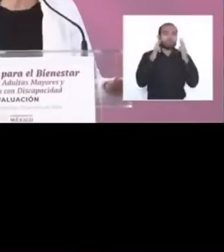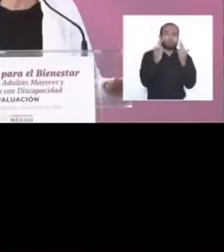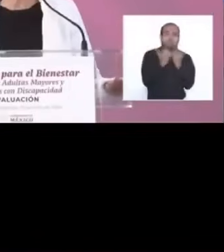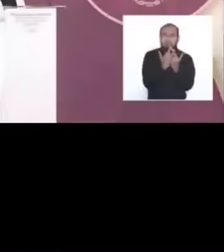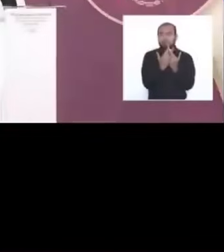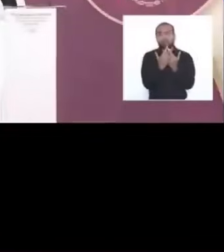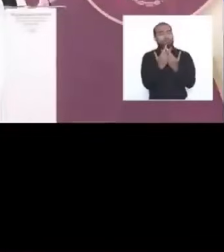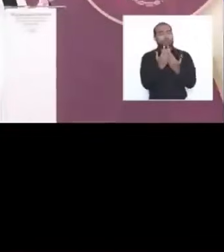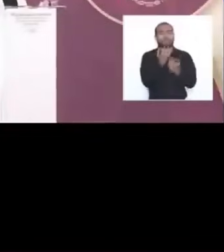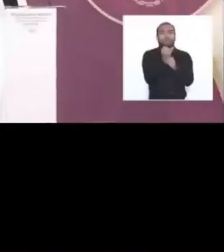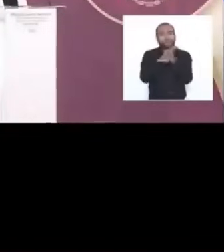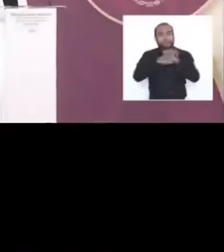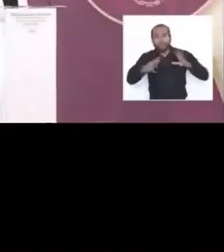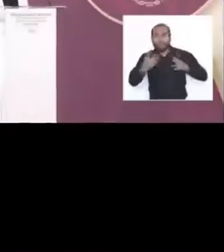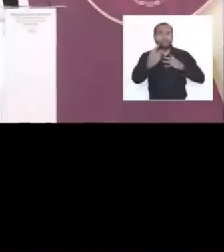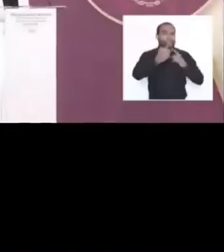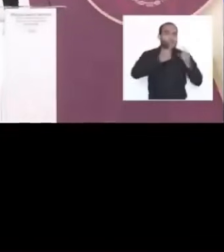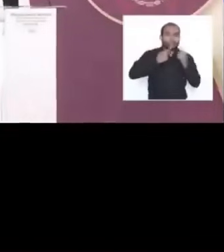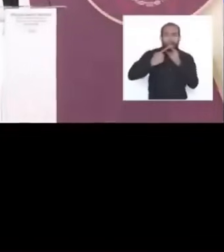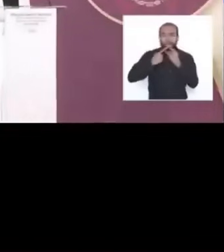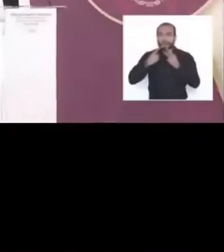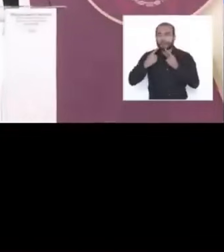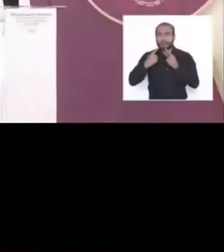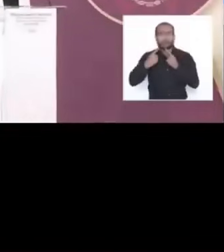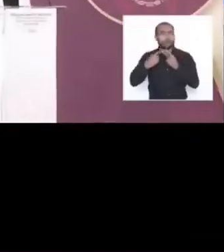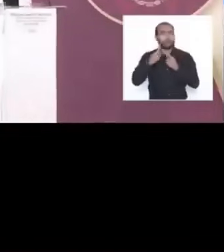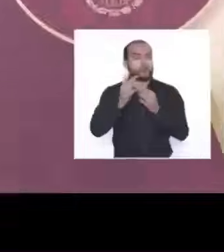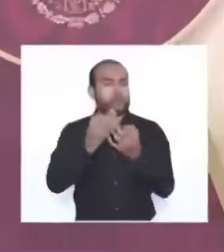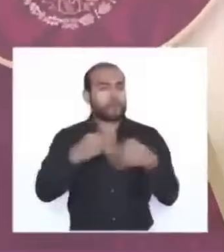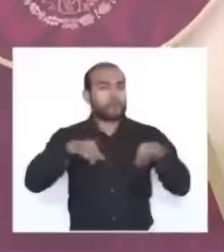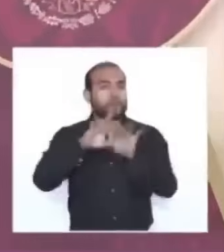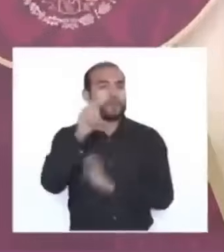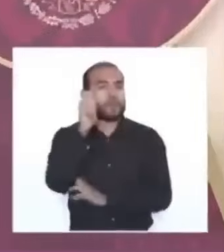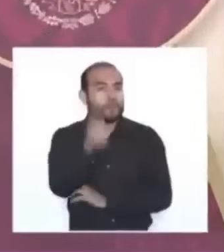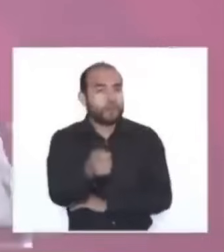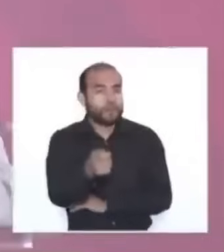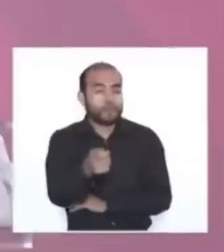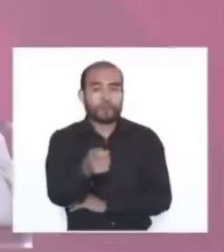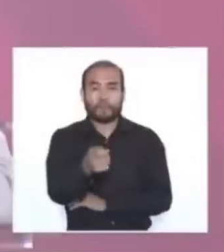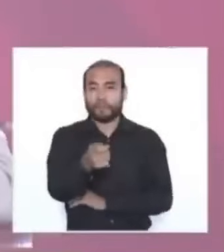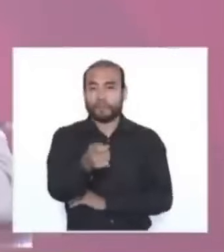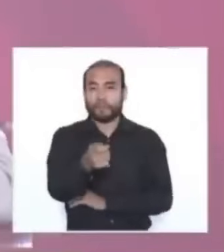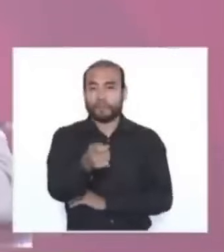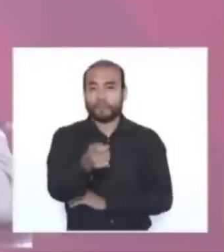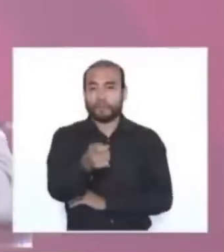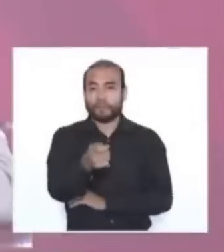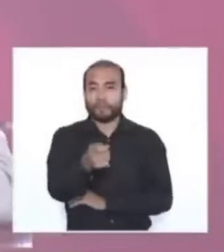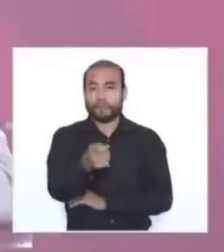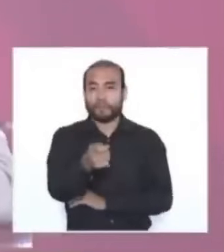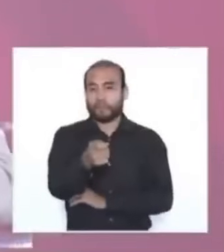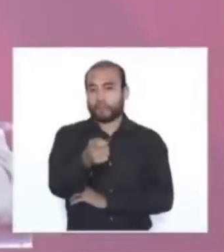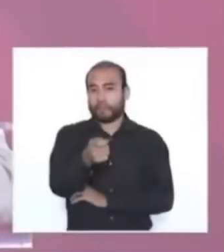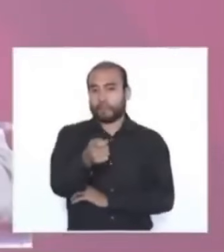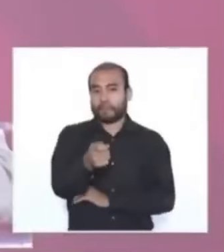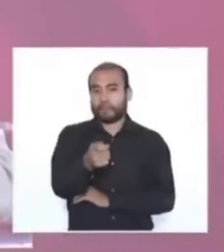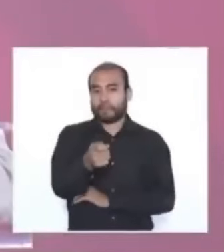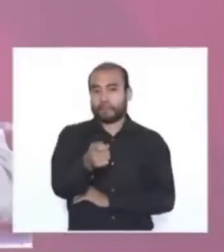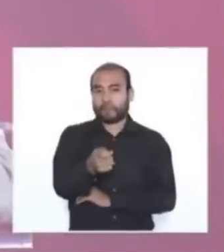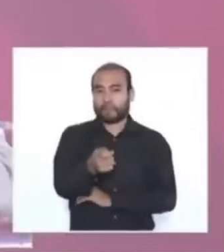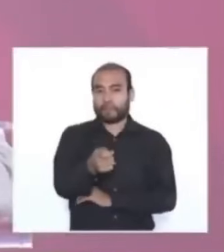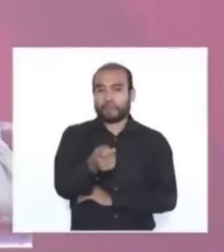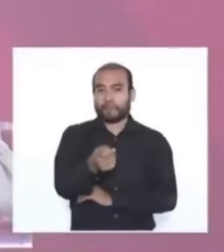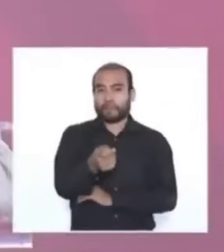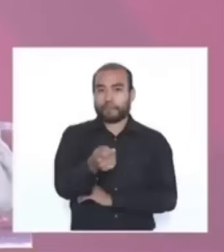información, pero miren lo más importante. No es solamente que nos reunamos en una oficina